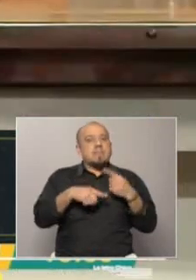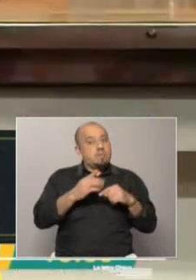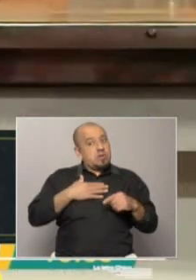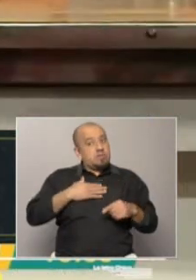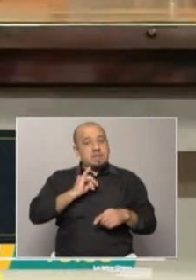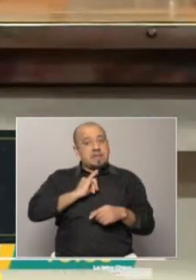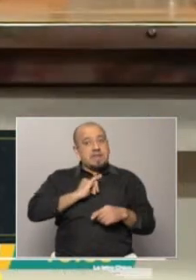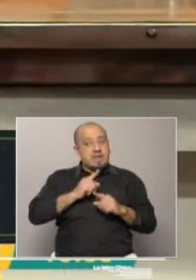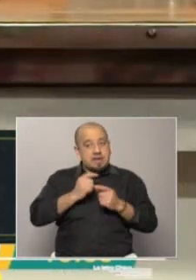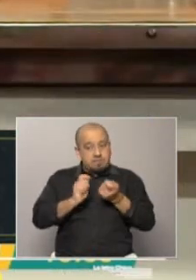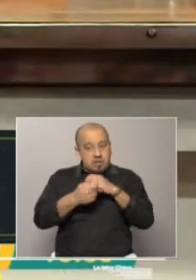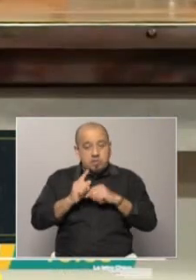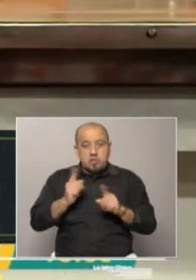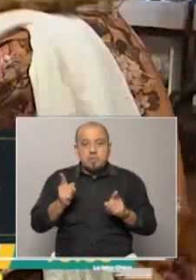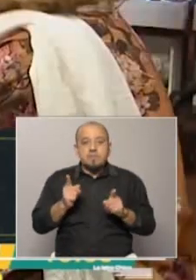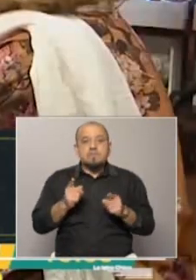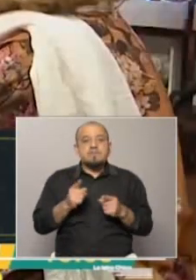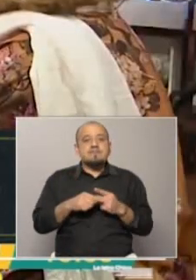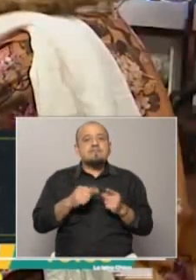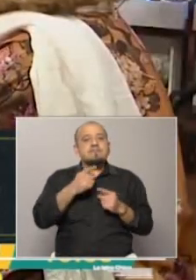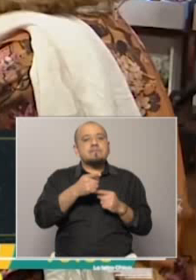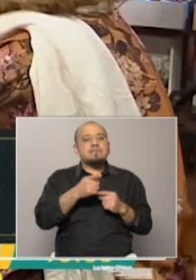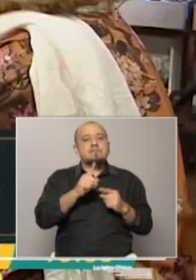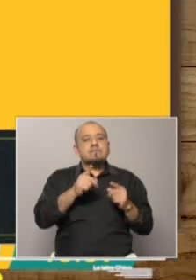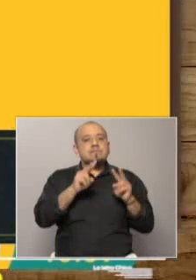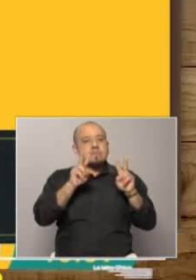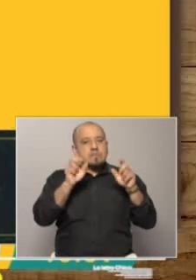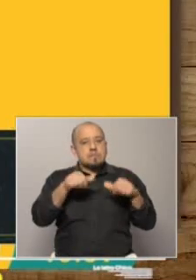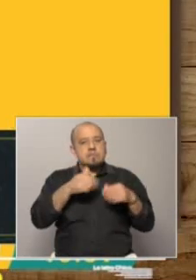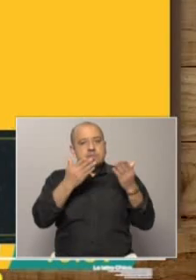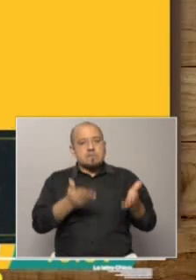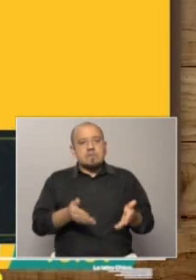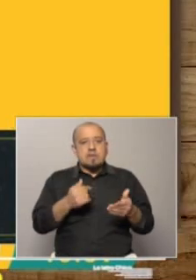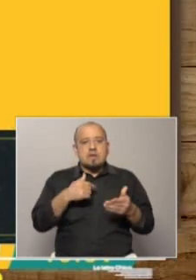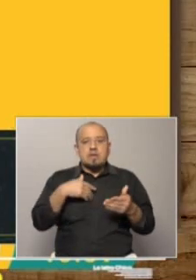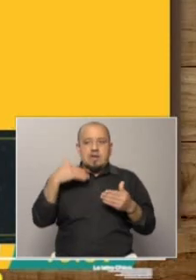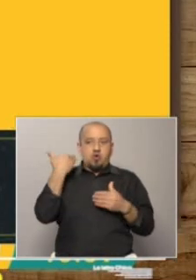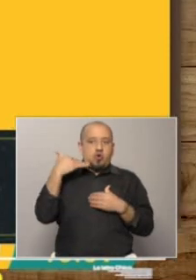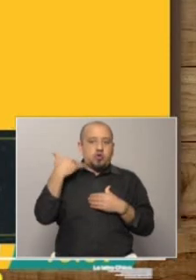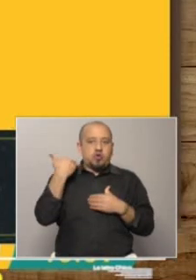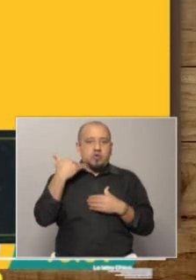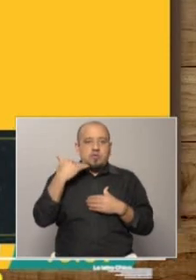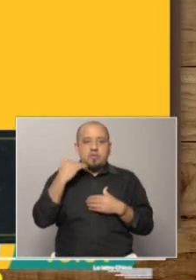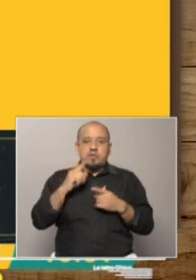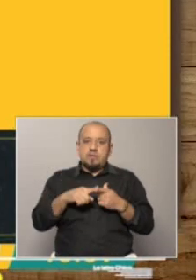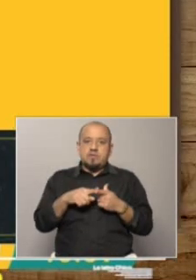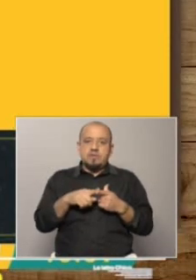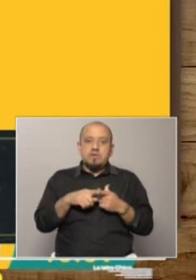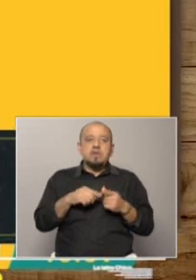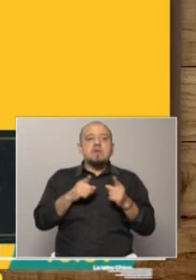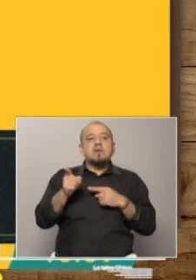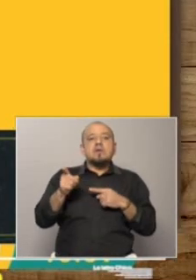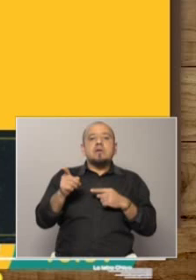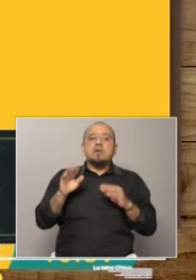Pero no cambiaste de principios. Pero sí has cambiado hasta del punto de vista estético. Pelón ah, corto. Bueno, pero ahí no. A ver, hay que aclarar. Claro, ahí